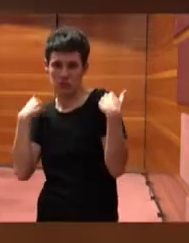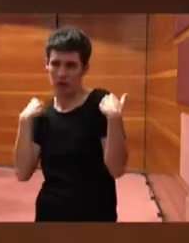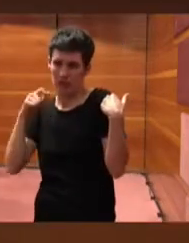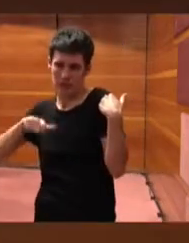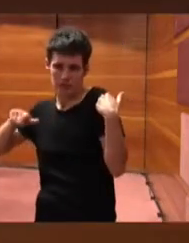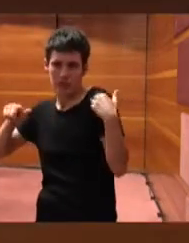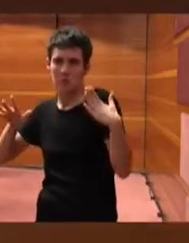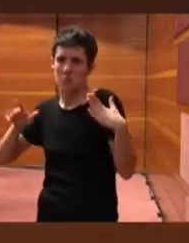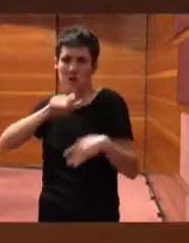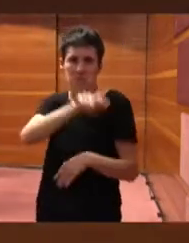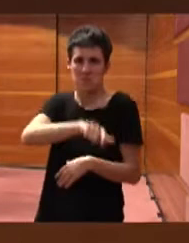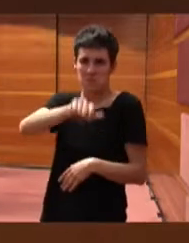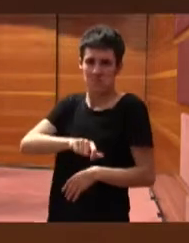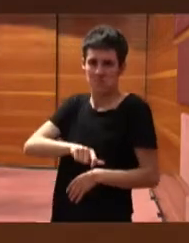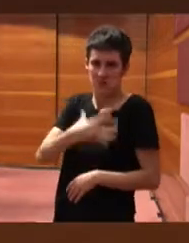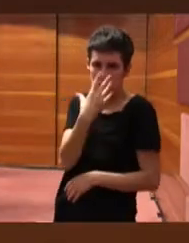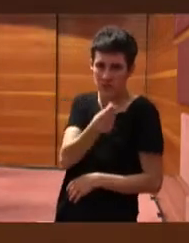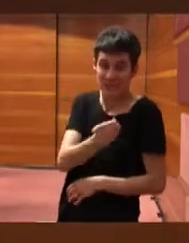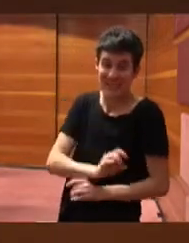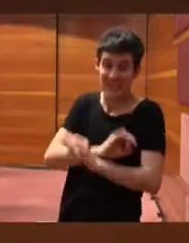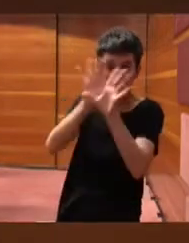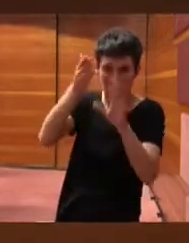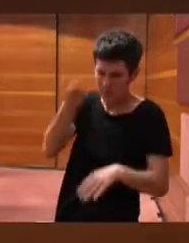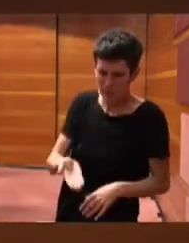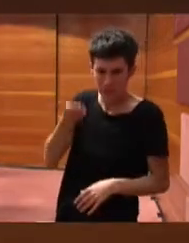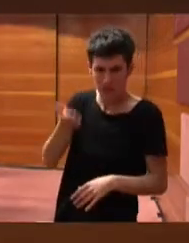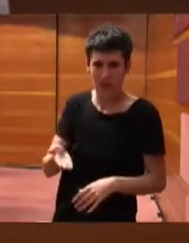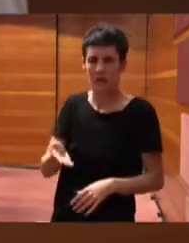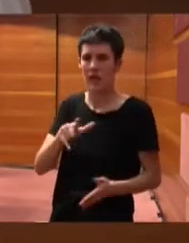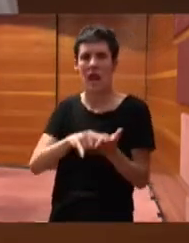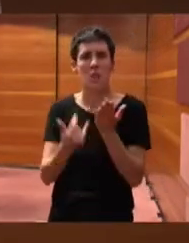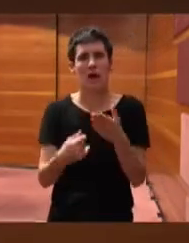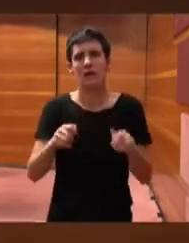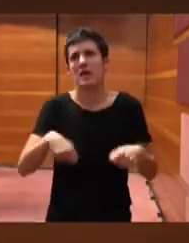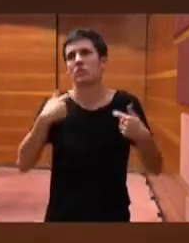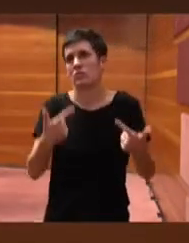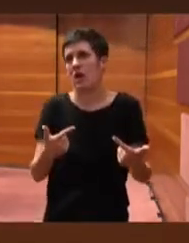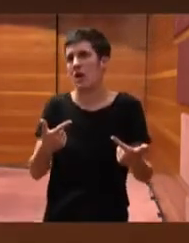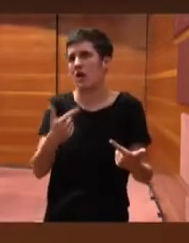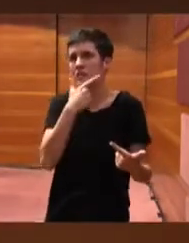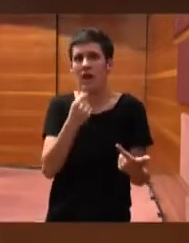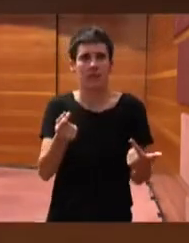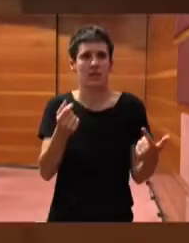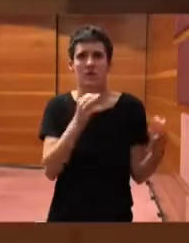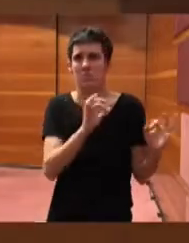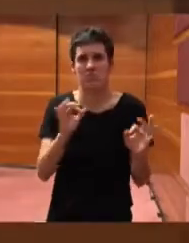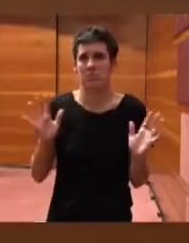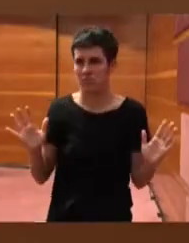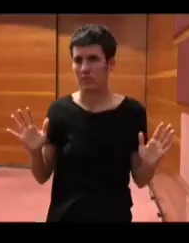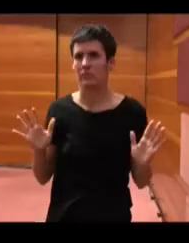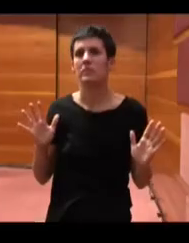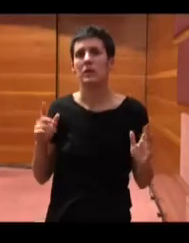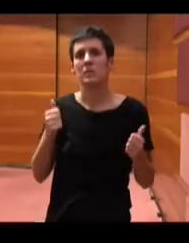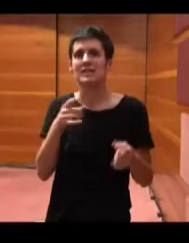lo entiende. Claridad va a ser importantísimo. Uso del lenguaje natural, que se nos olvida, sencillez, inteligibilidad, etcétera.